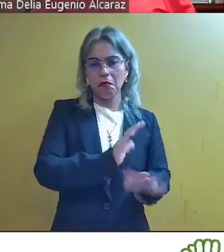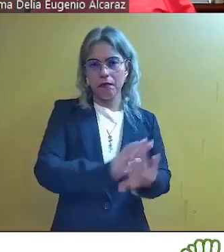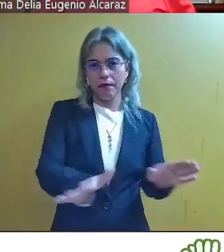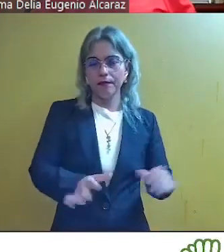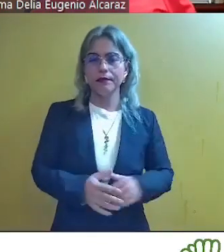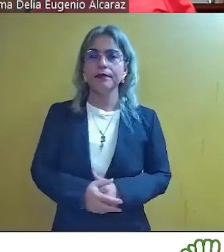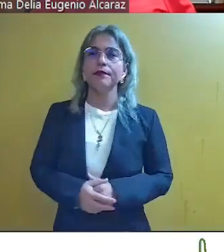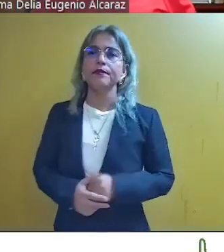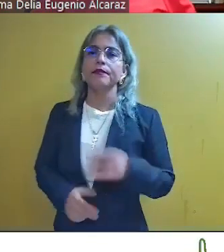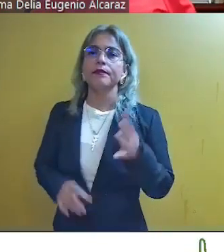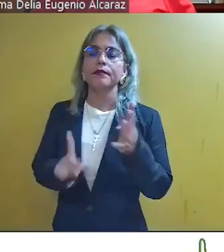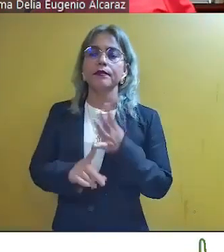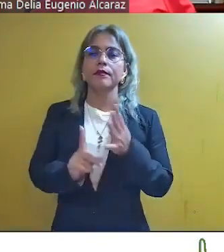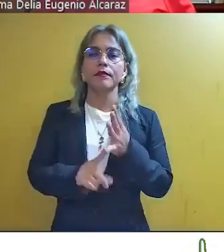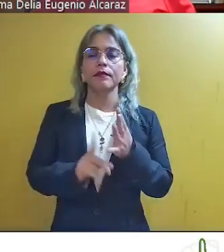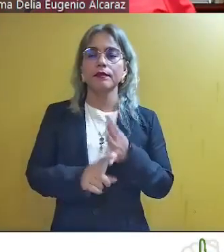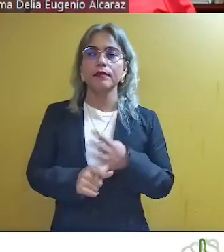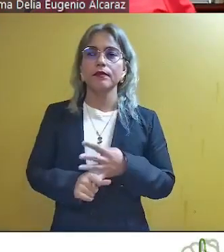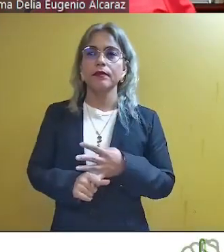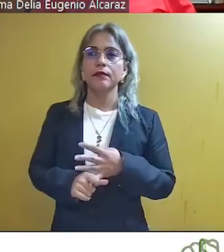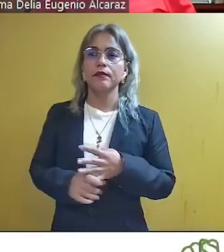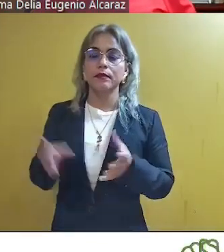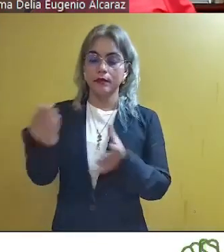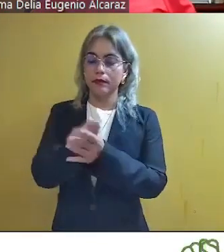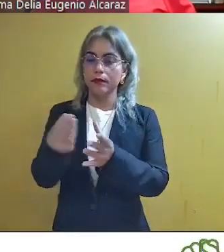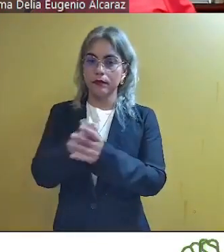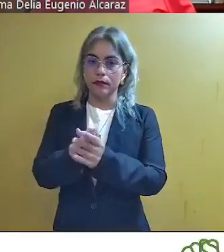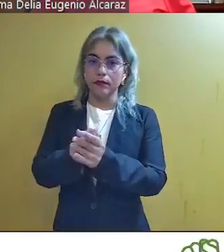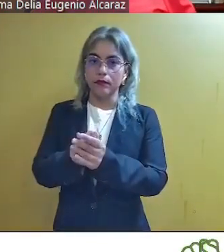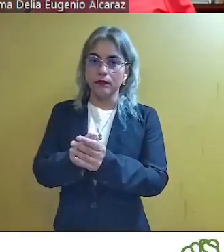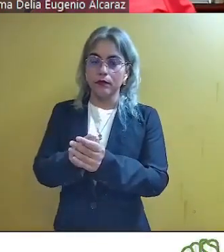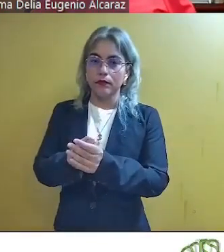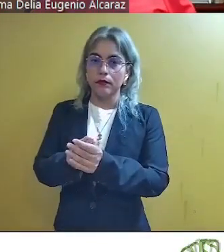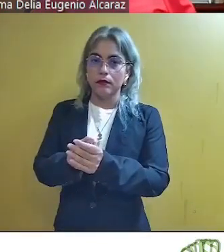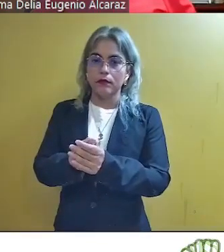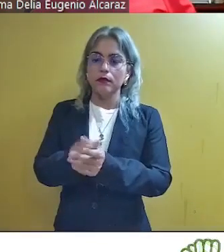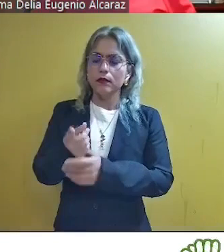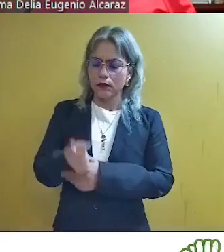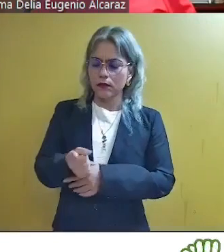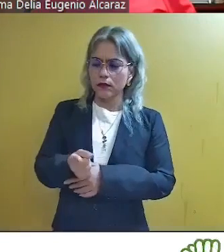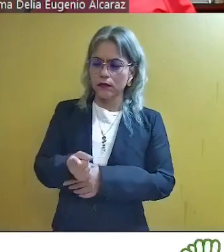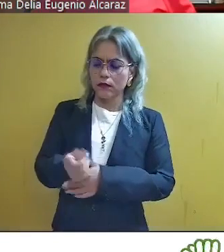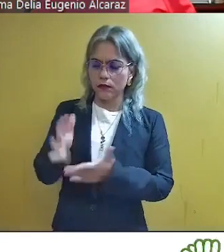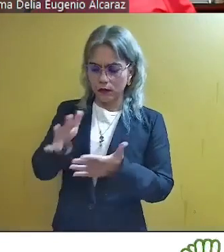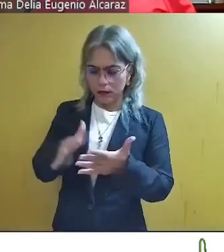4, en el expediente no existe ninguna evidencia